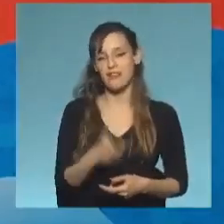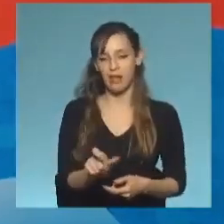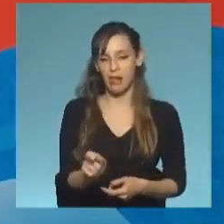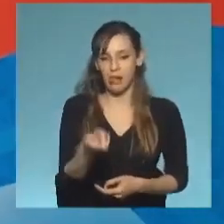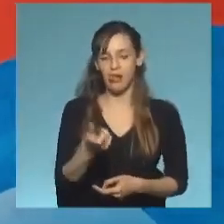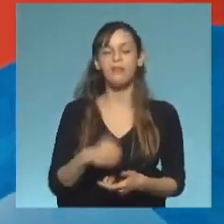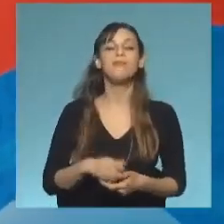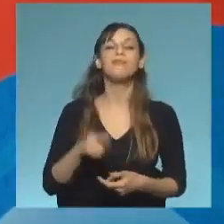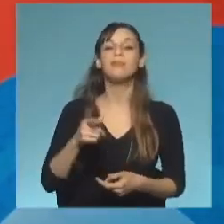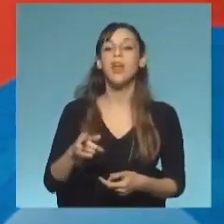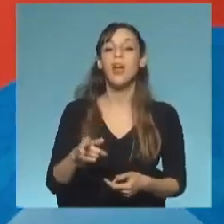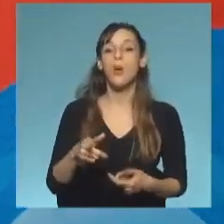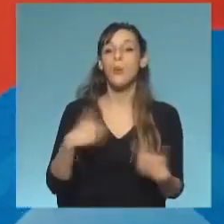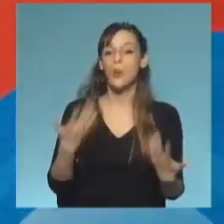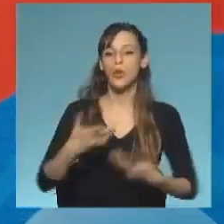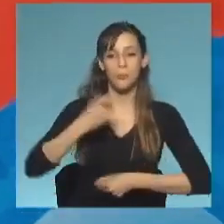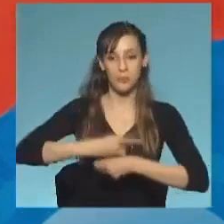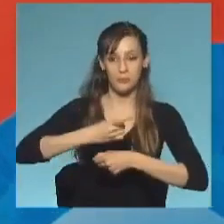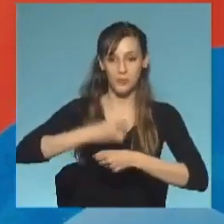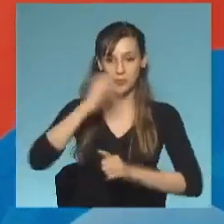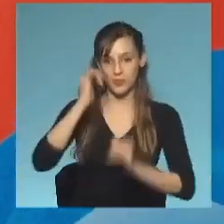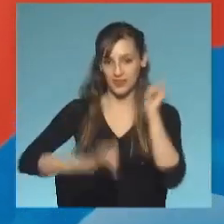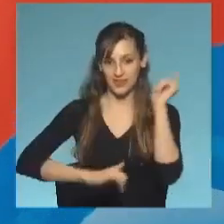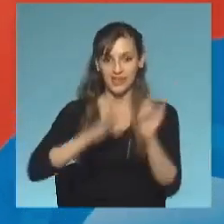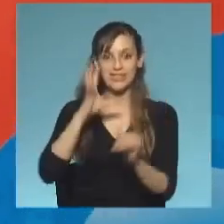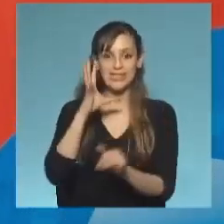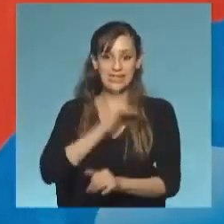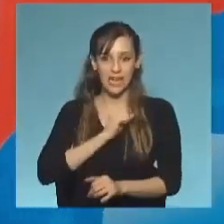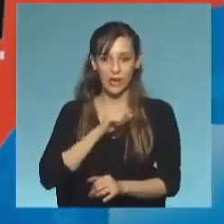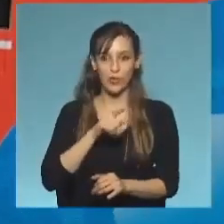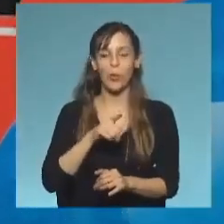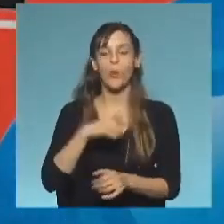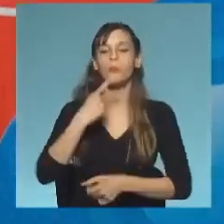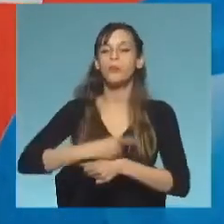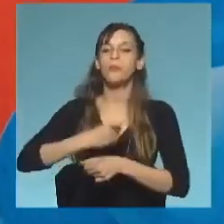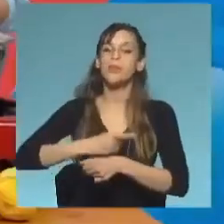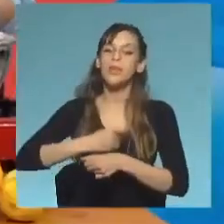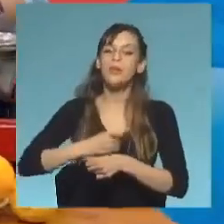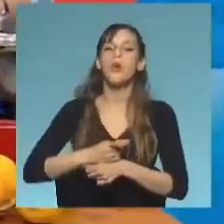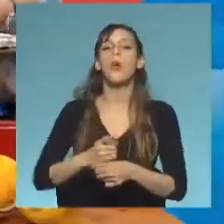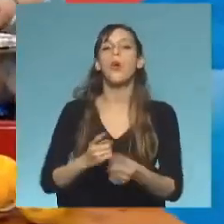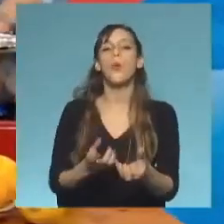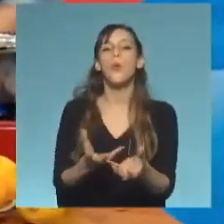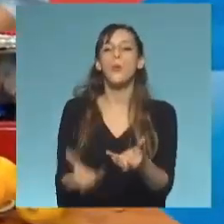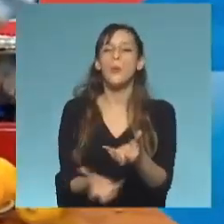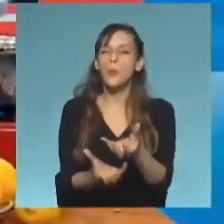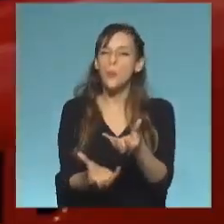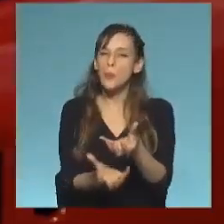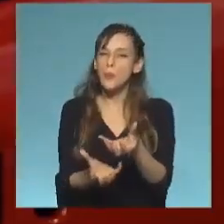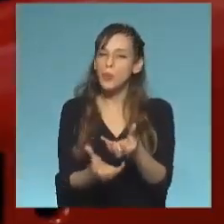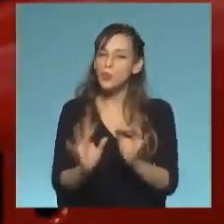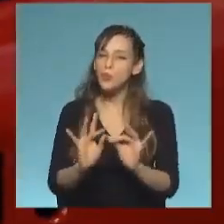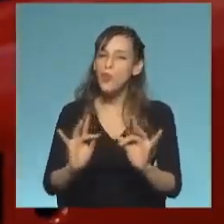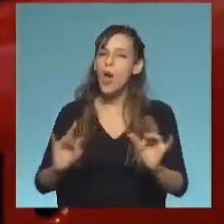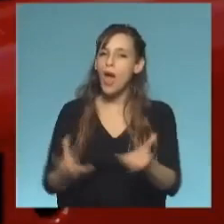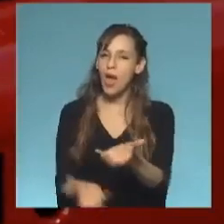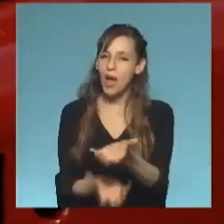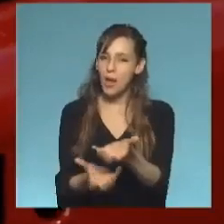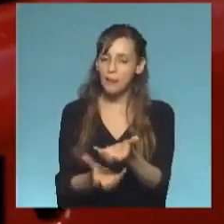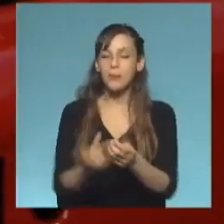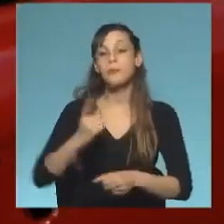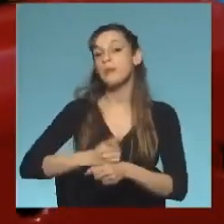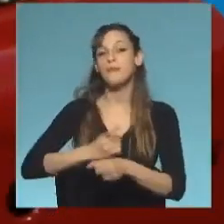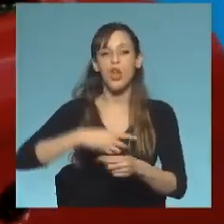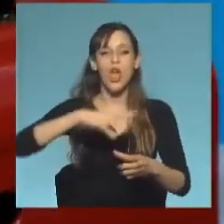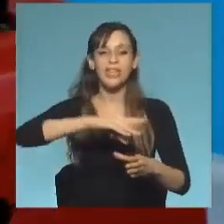ponerlo bajito, el primer secretito, mira. Ponemos bien bajito para que no se quemen las especies. Y hay que empezar a tostar las especies. Ese